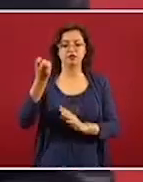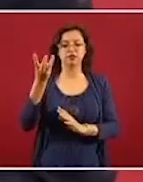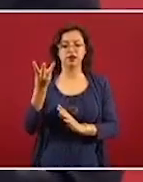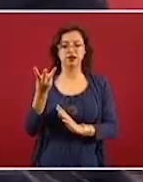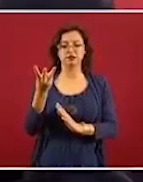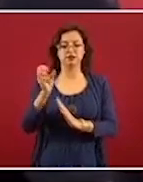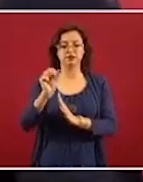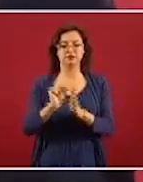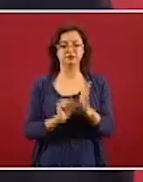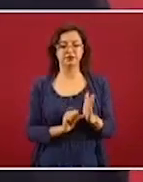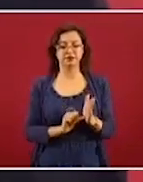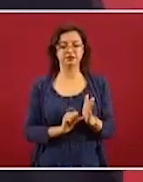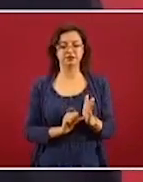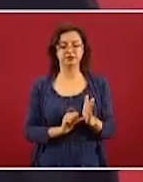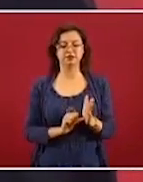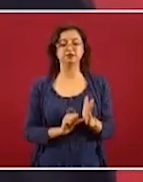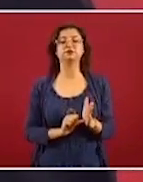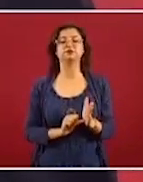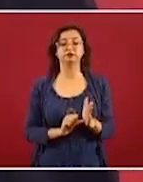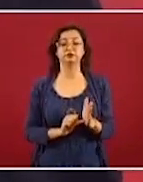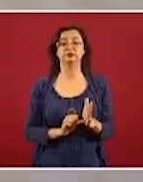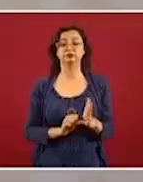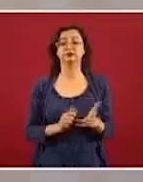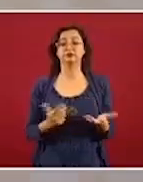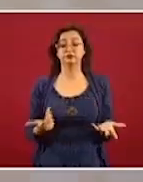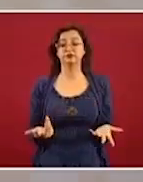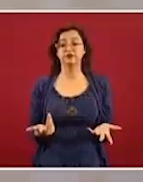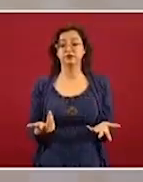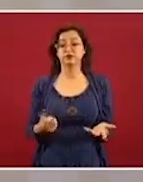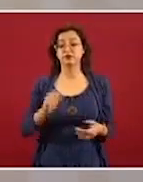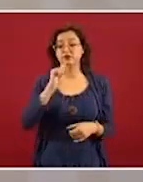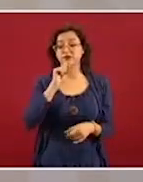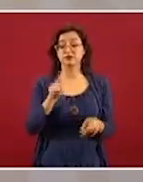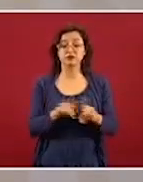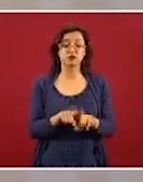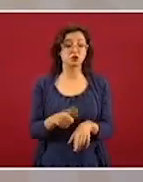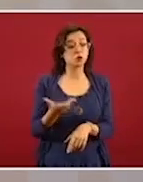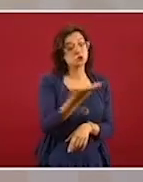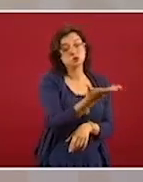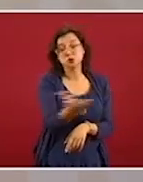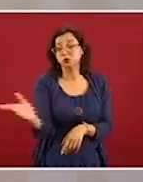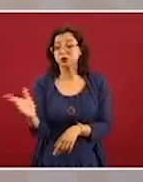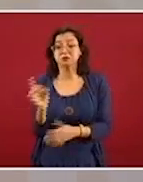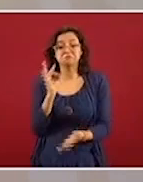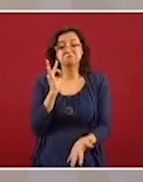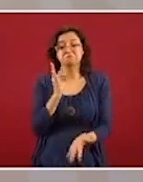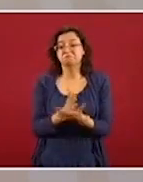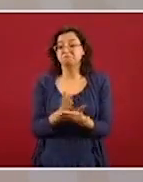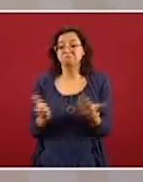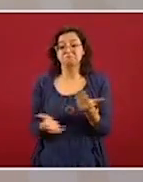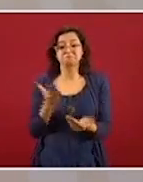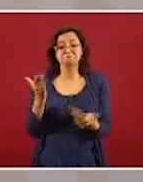También, pues prácticamente van a estar solo ustedes.